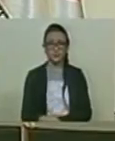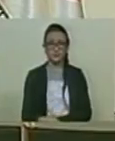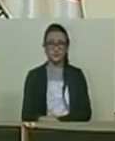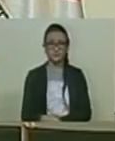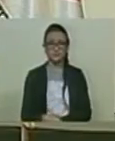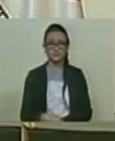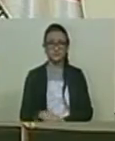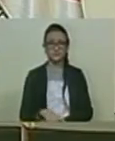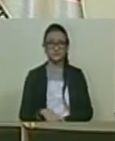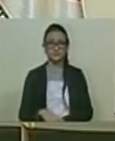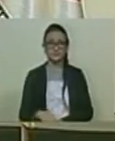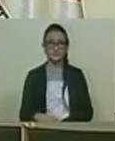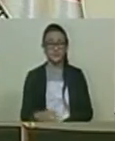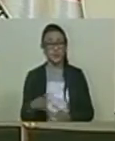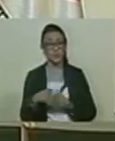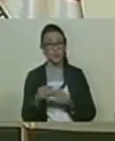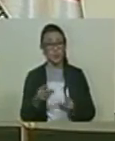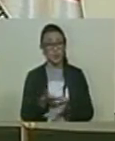Todos,